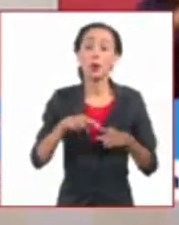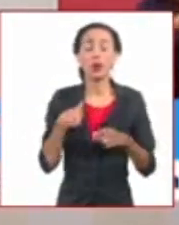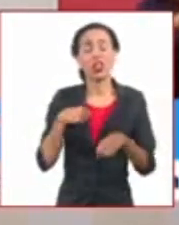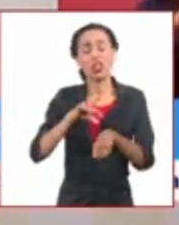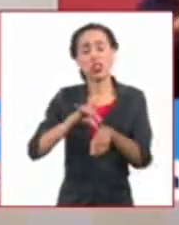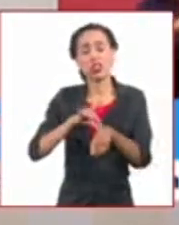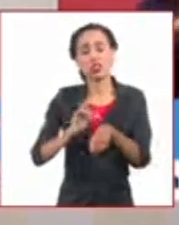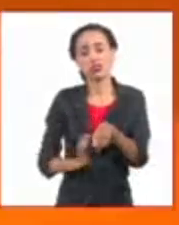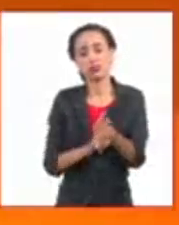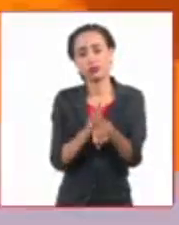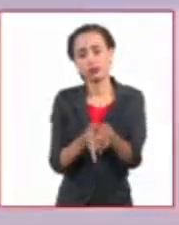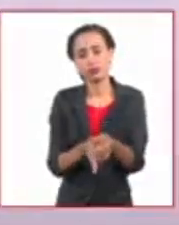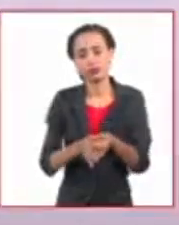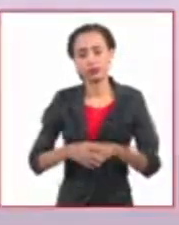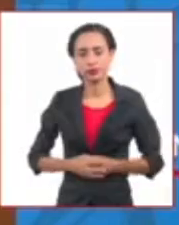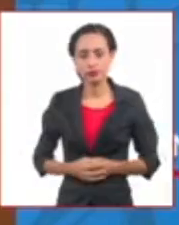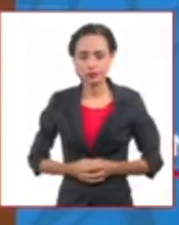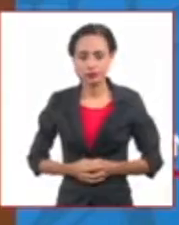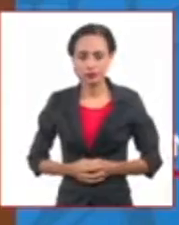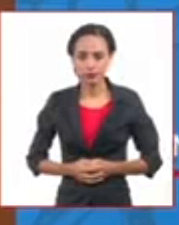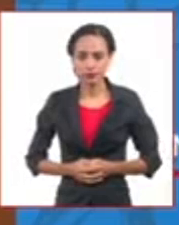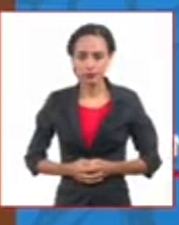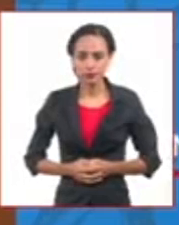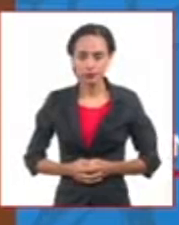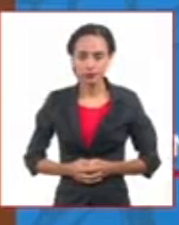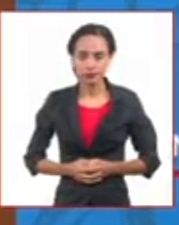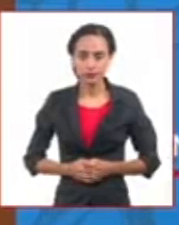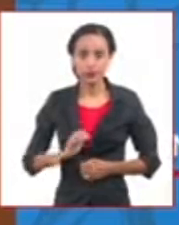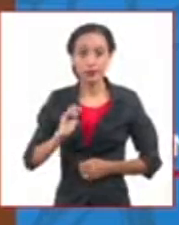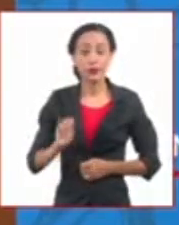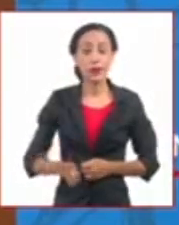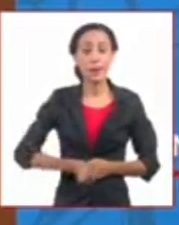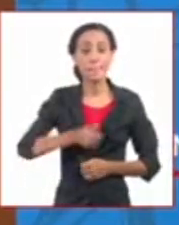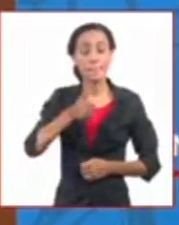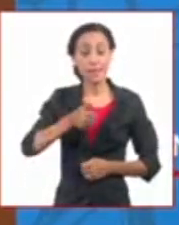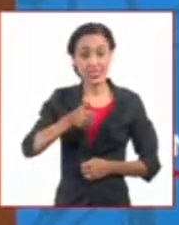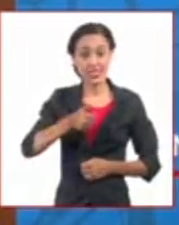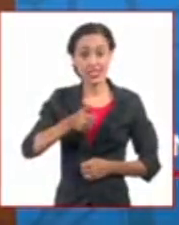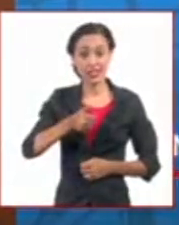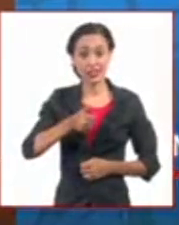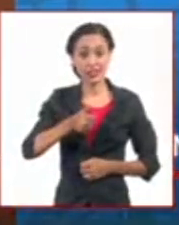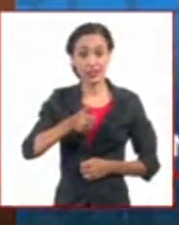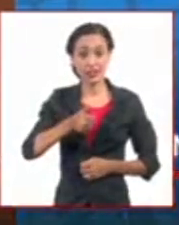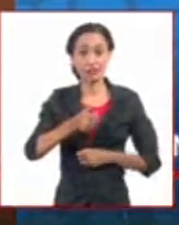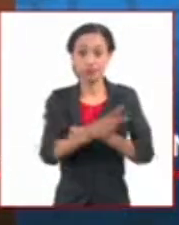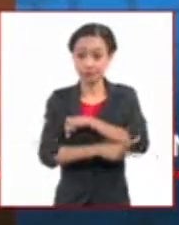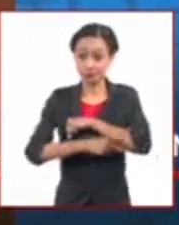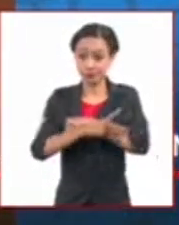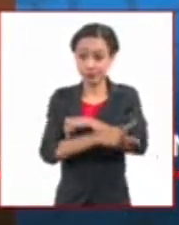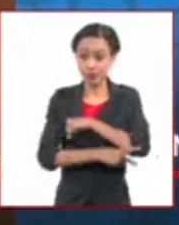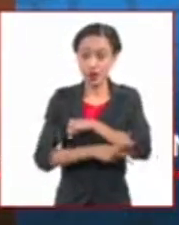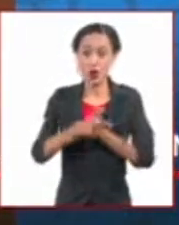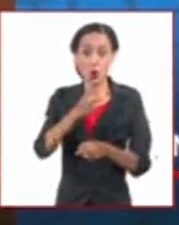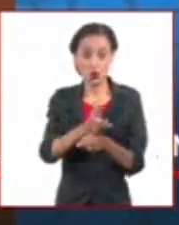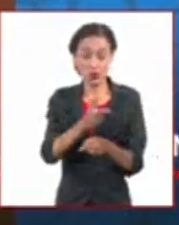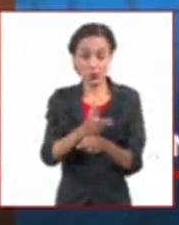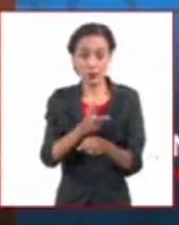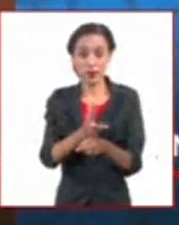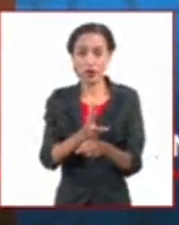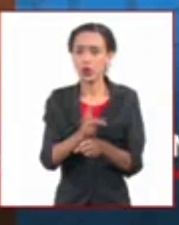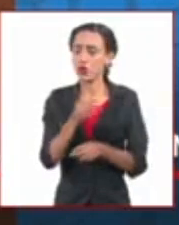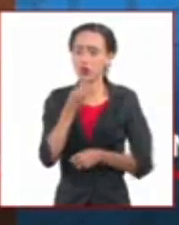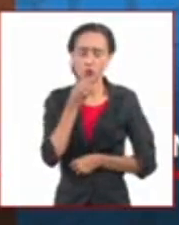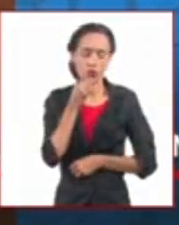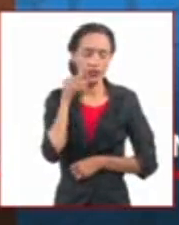19 el señor presidente de la república el doctor alejandro giammatei no asistirá